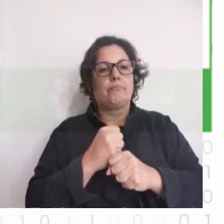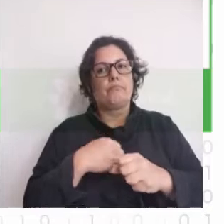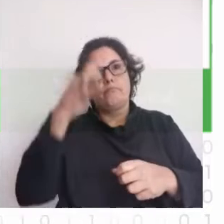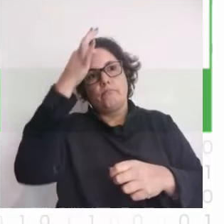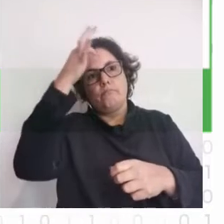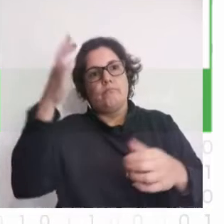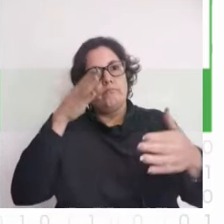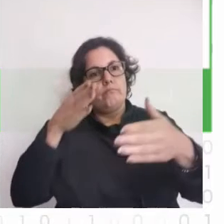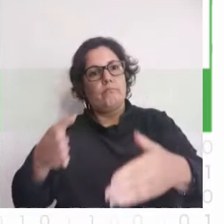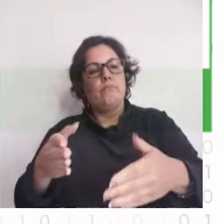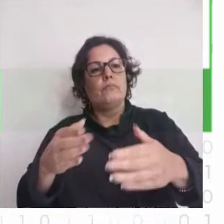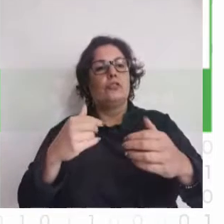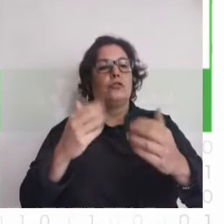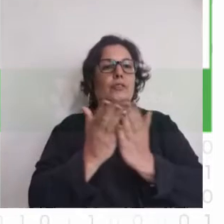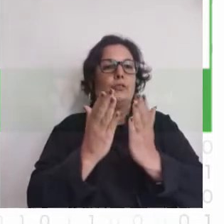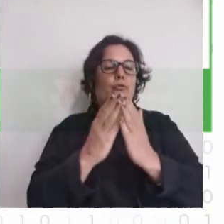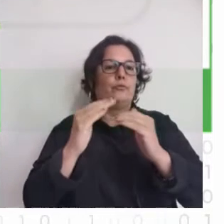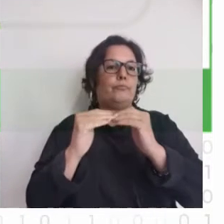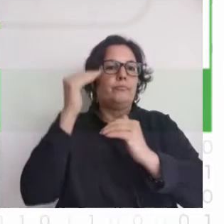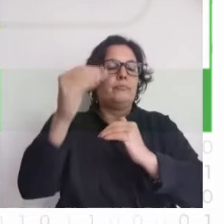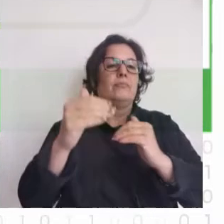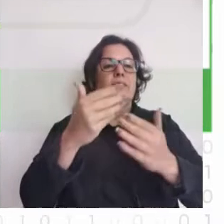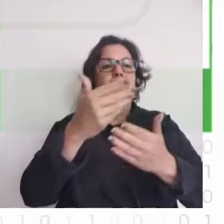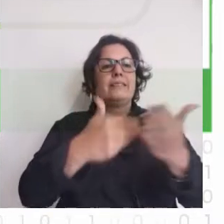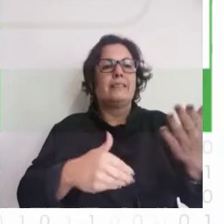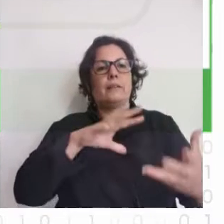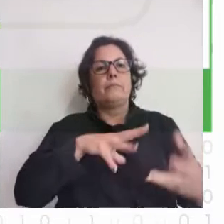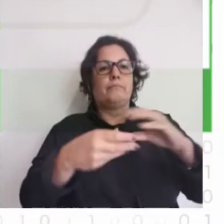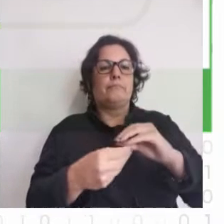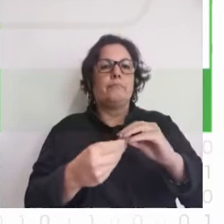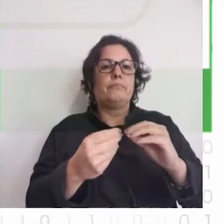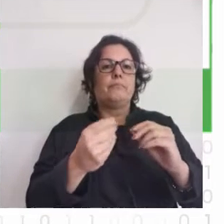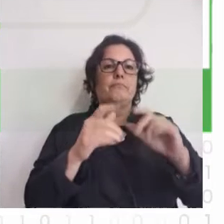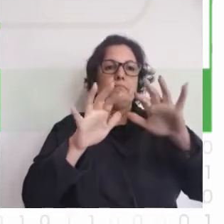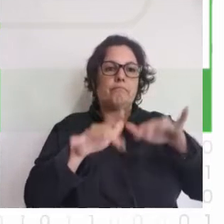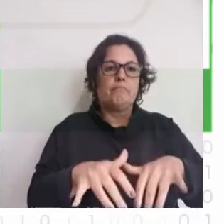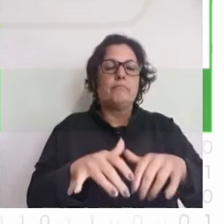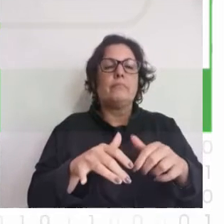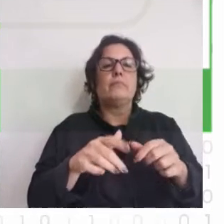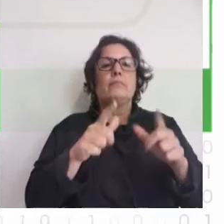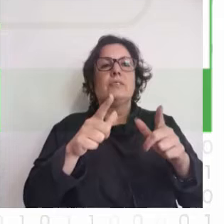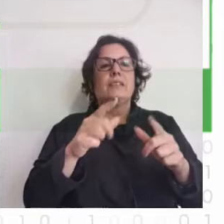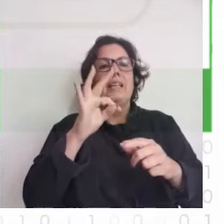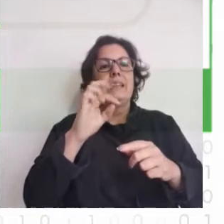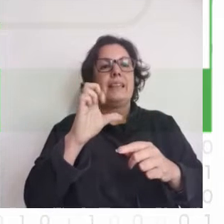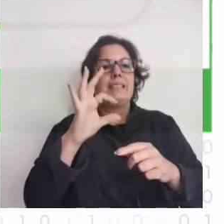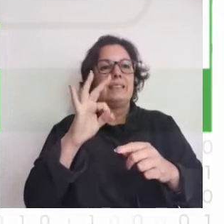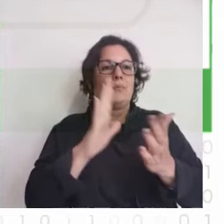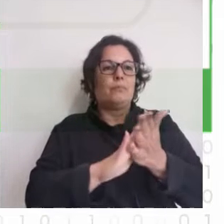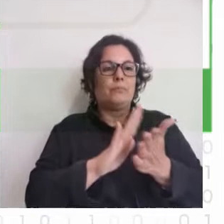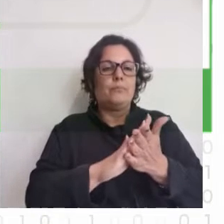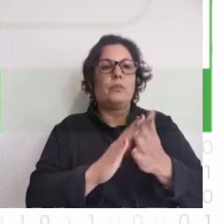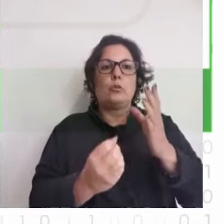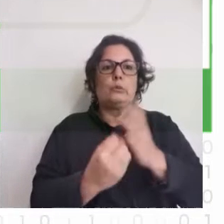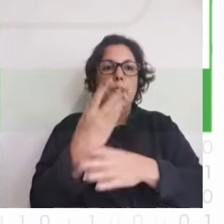en el marco de mi doctorado, que son los test adaptativos informatizados. Los test adaptativos informatizados es una innovación